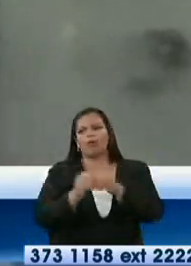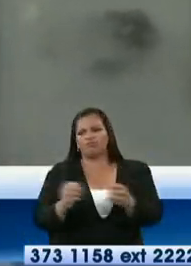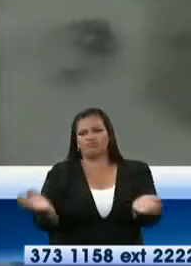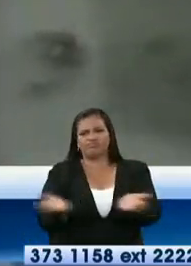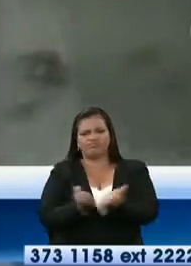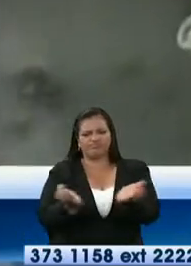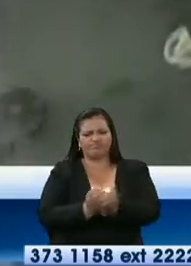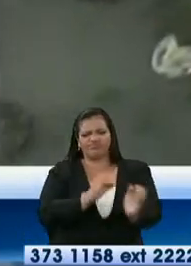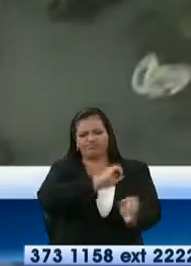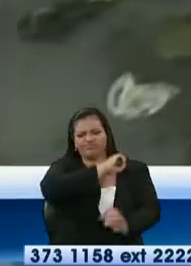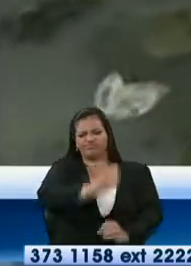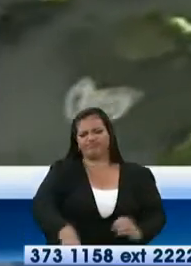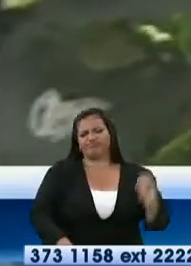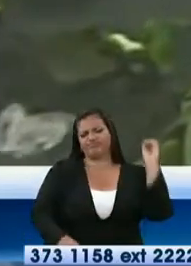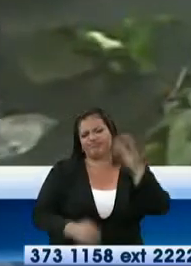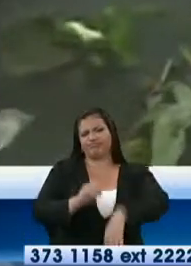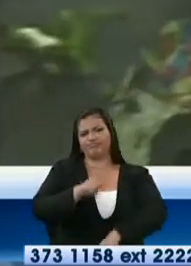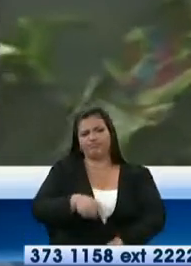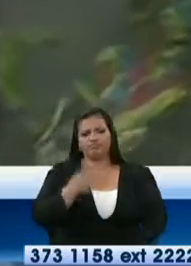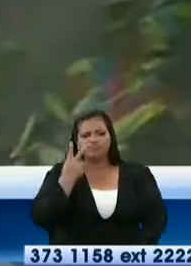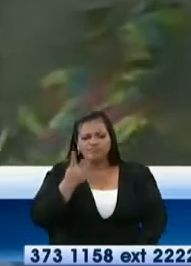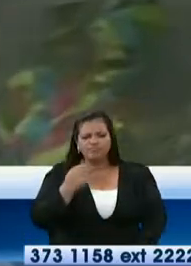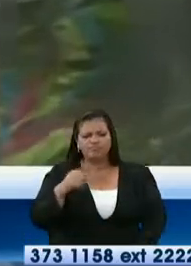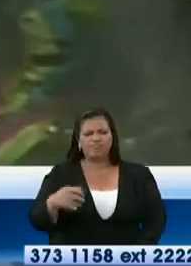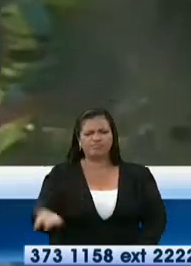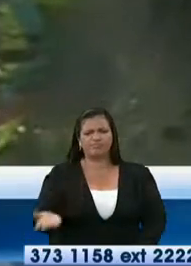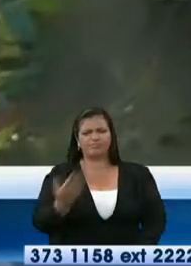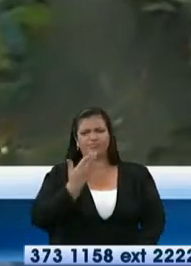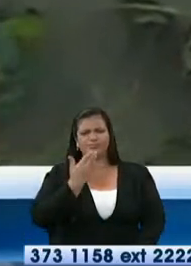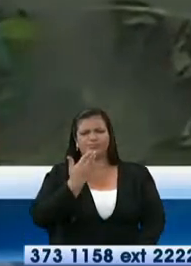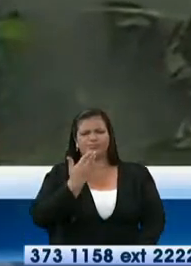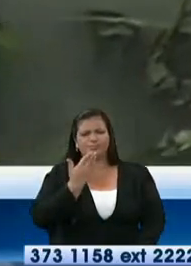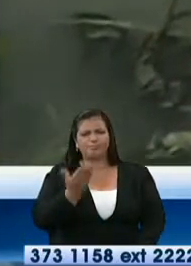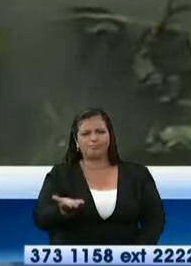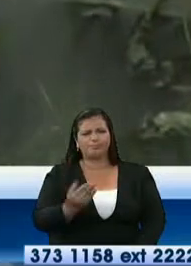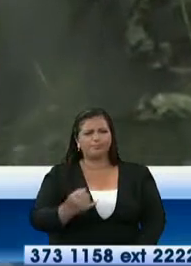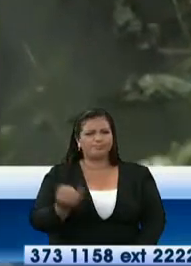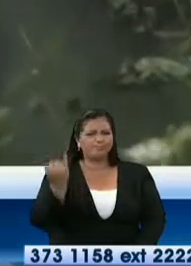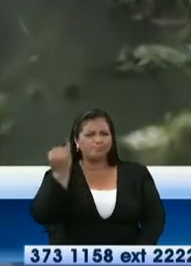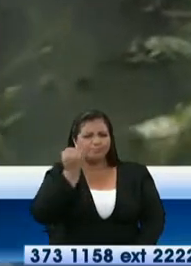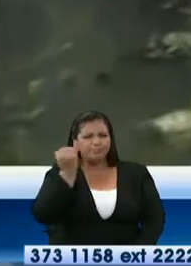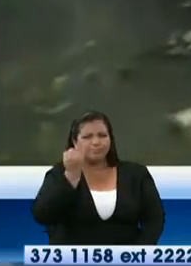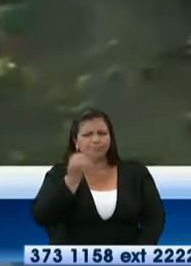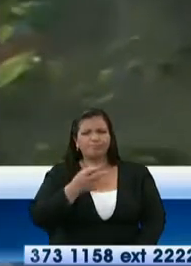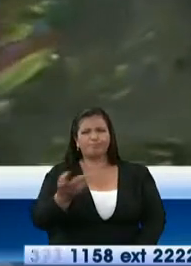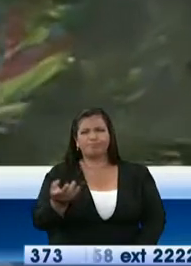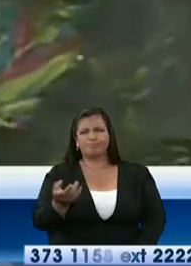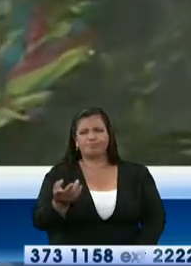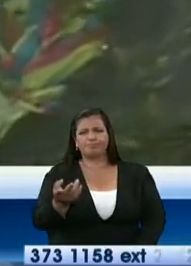cómo hay personas que desechan aquí, por ejemplo, una racima de verde. Vemos fundas, en fin,